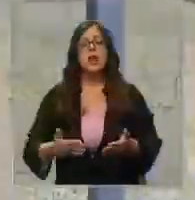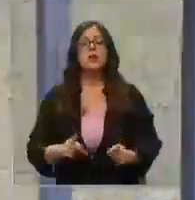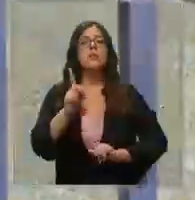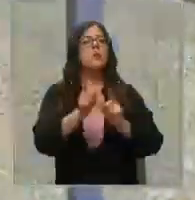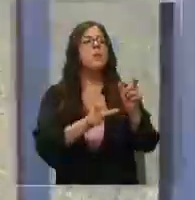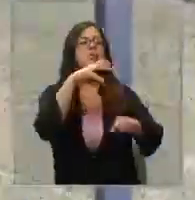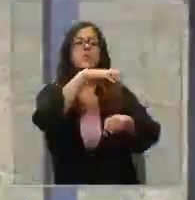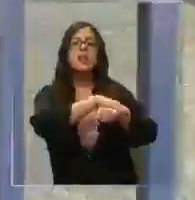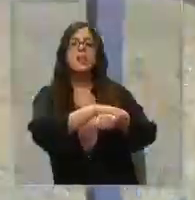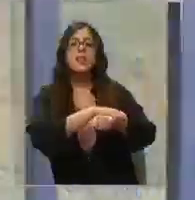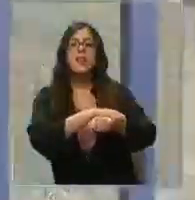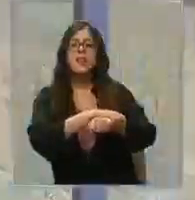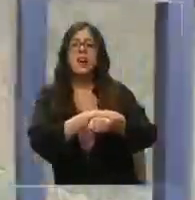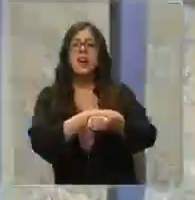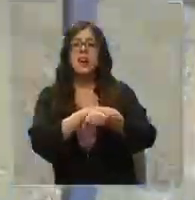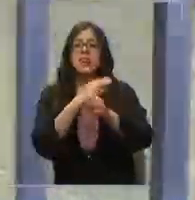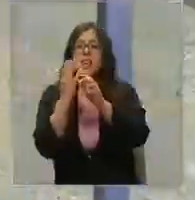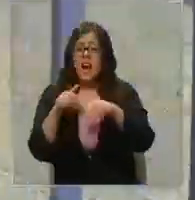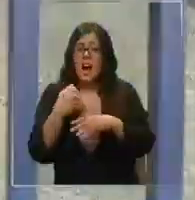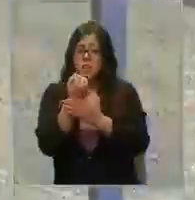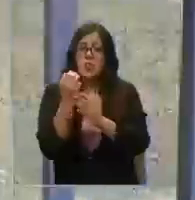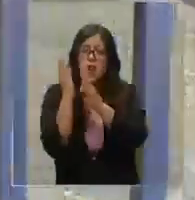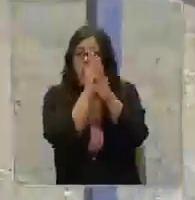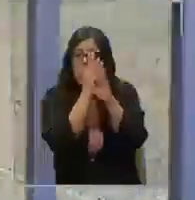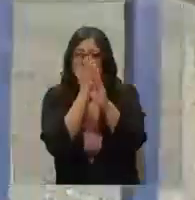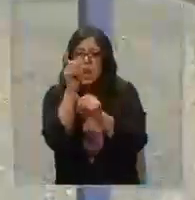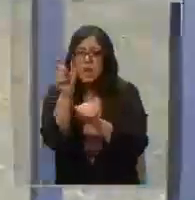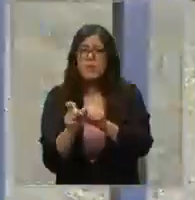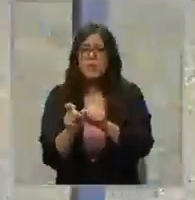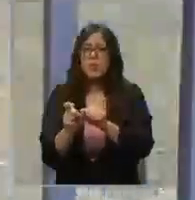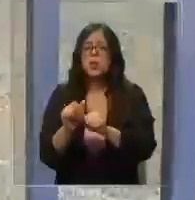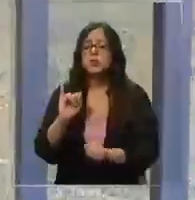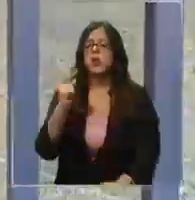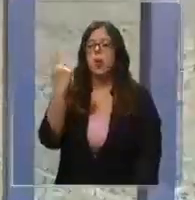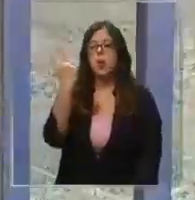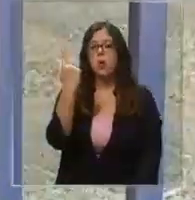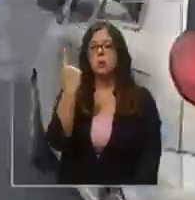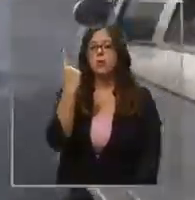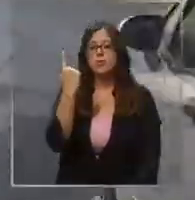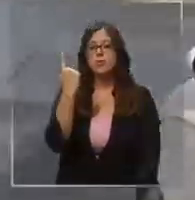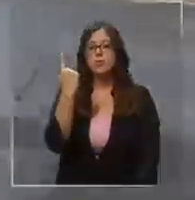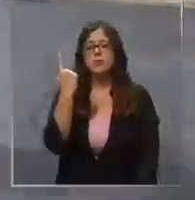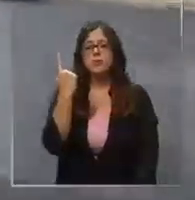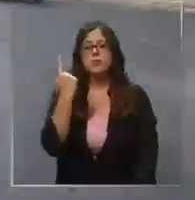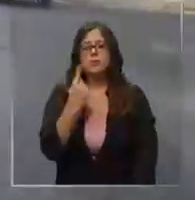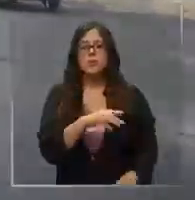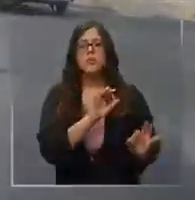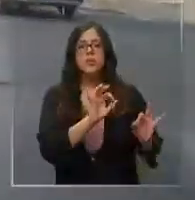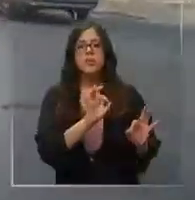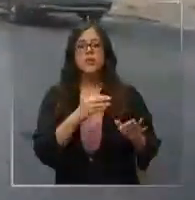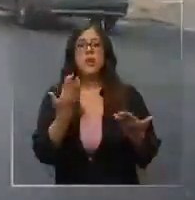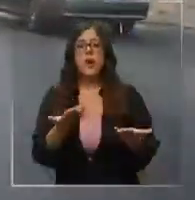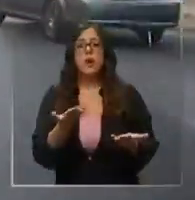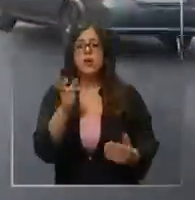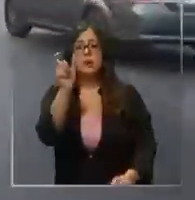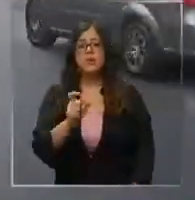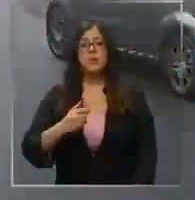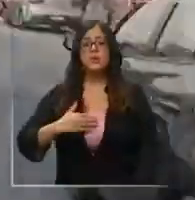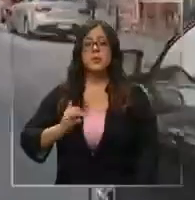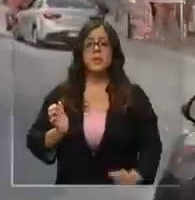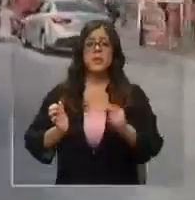detenidos están por cobertura, prestar cobertura al detenido en este caso? Sí, uno. Perfecto, ahora va a hablar la policía de